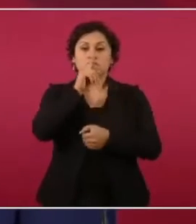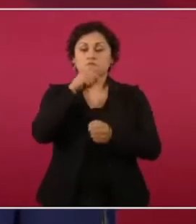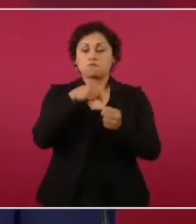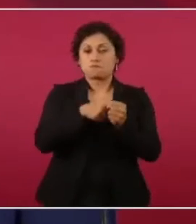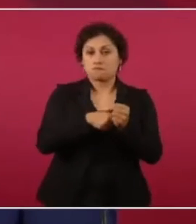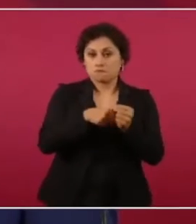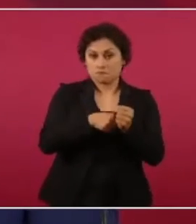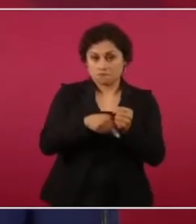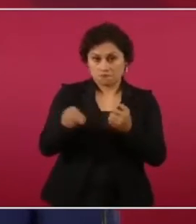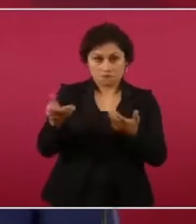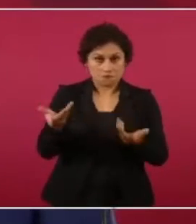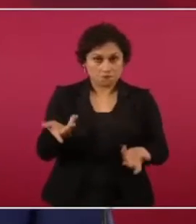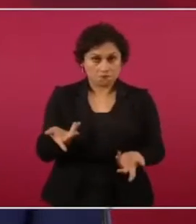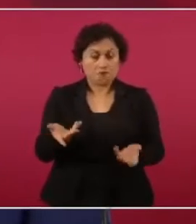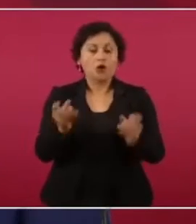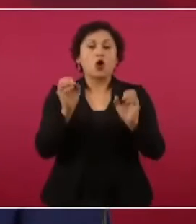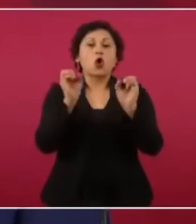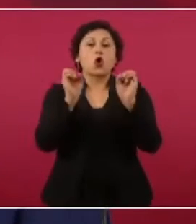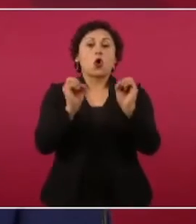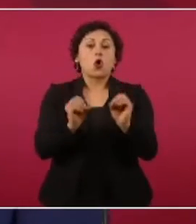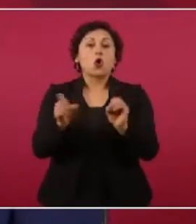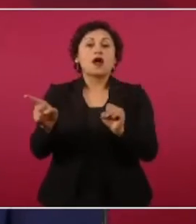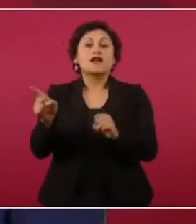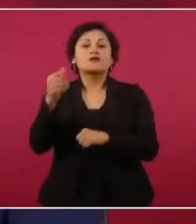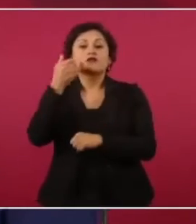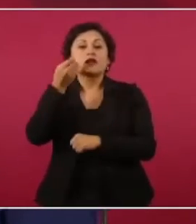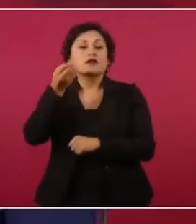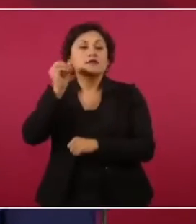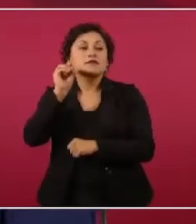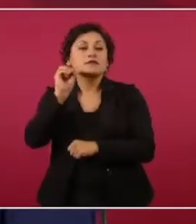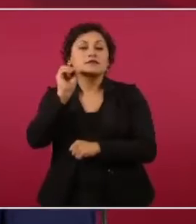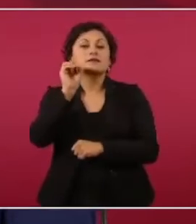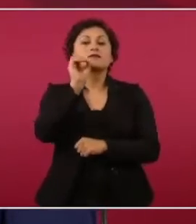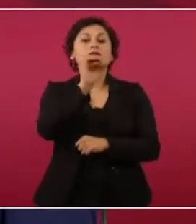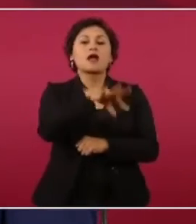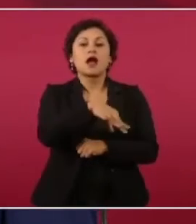o que quede la sospecha.